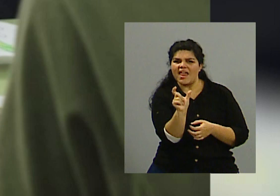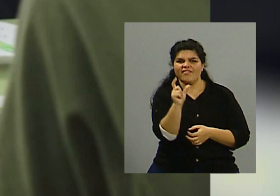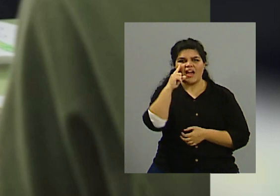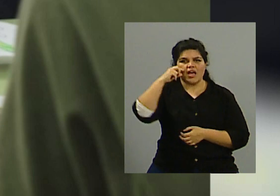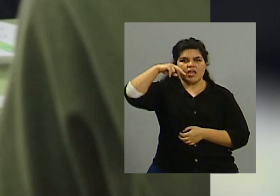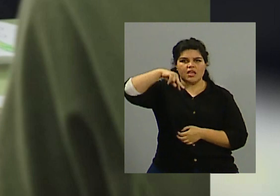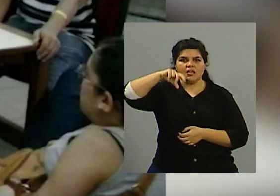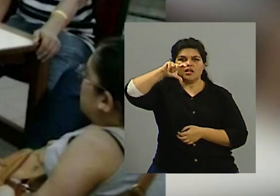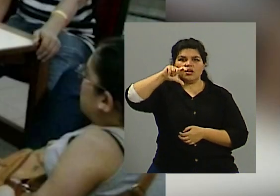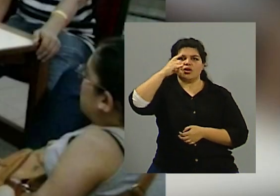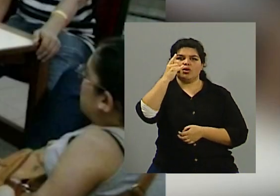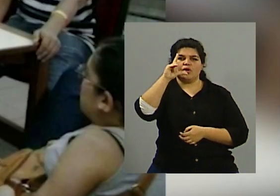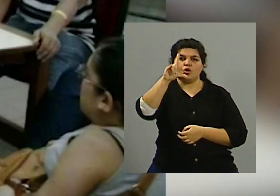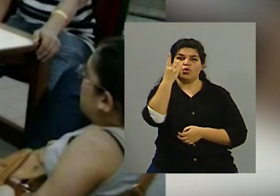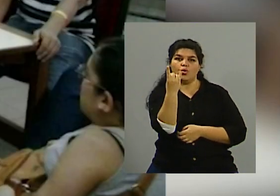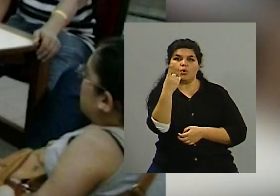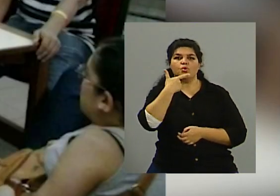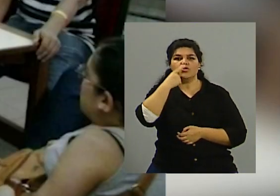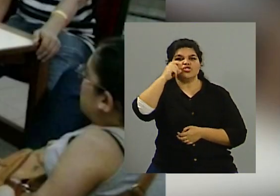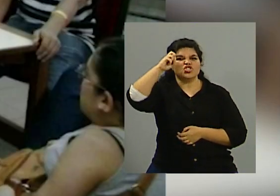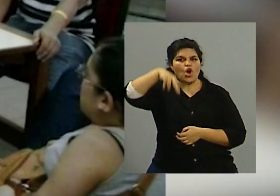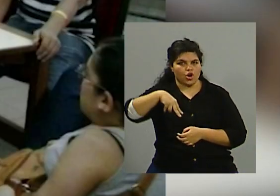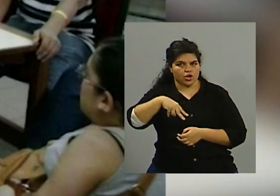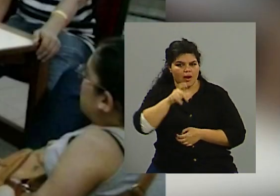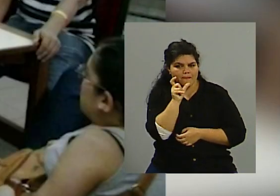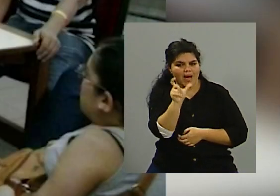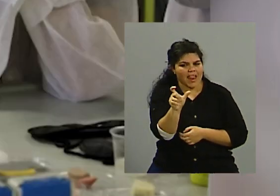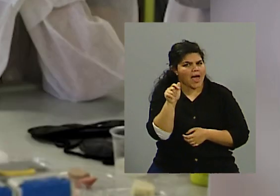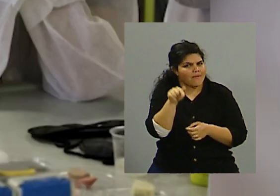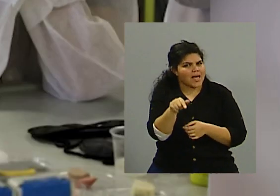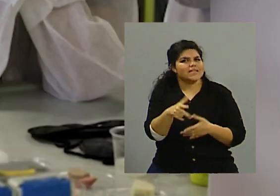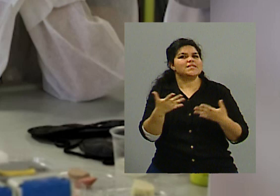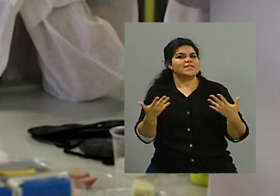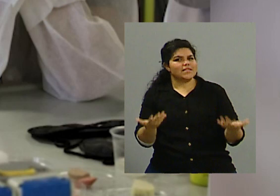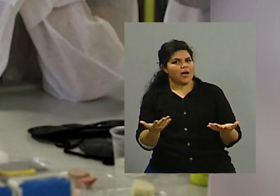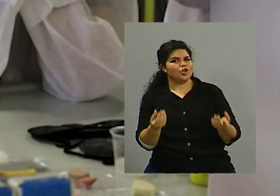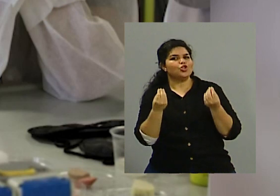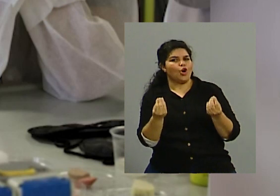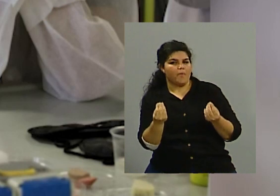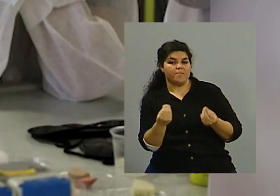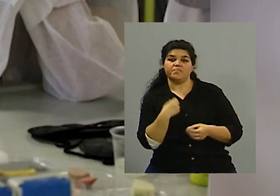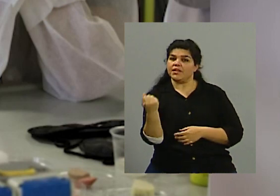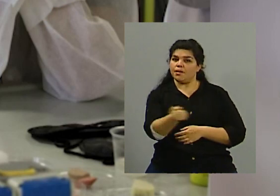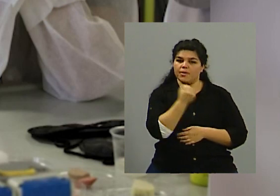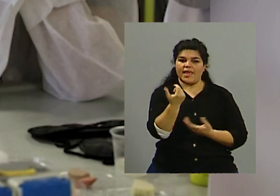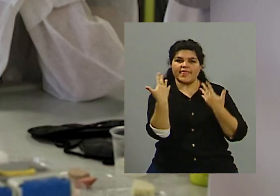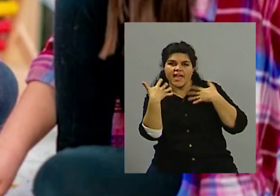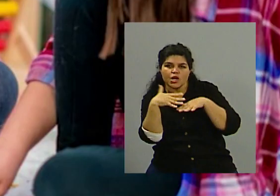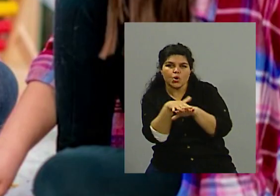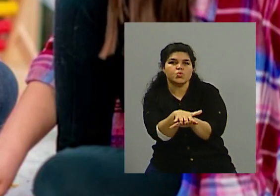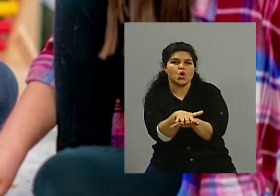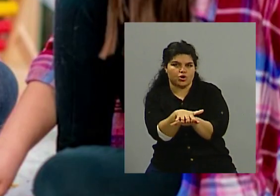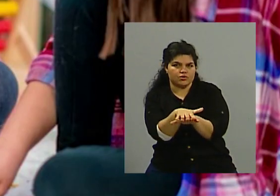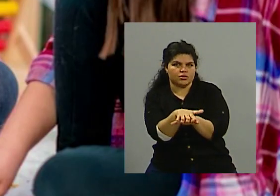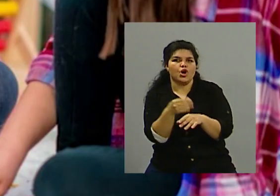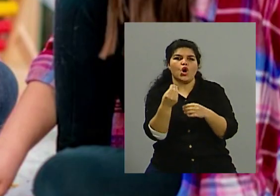menos poner sobre la mesa de qué hablamos cuando hablamos de inclusión. La inclusión va a ser social. A mí me interesa que esa persona con discapacidad